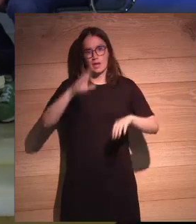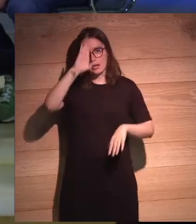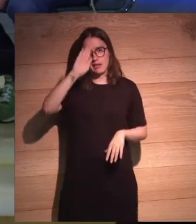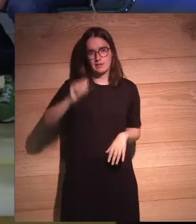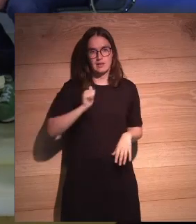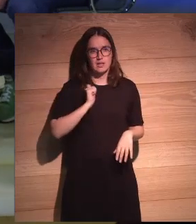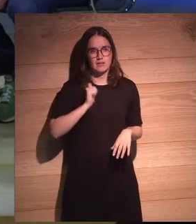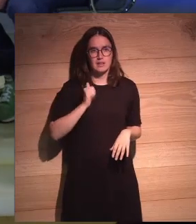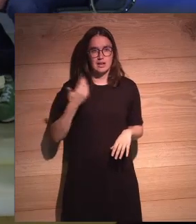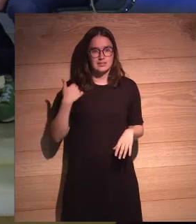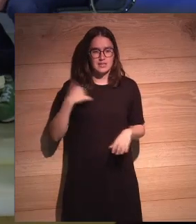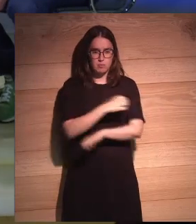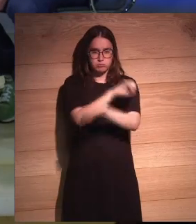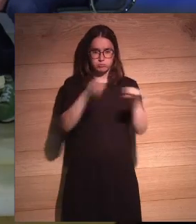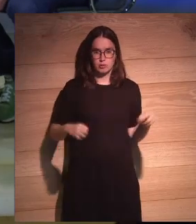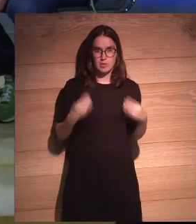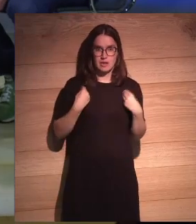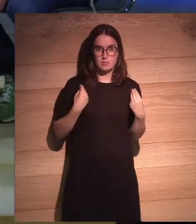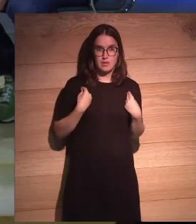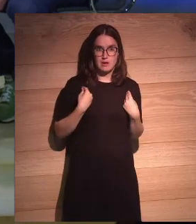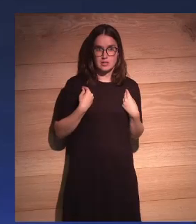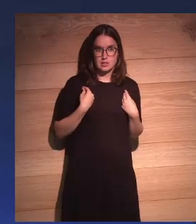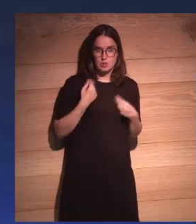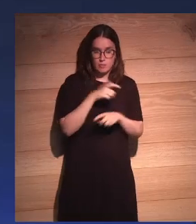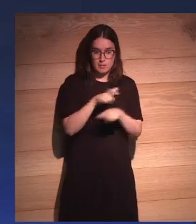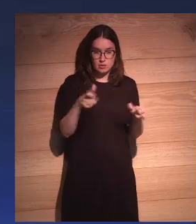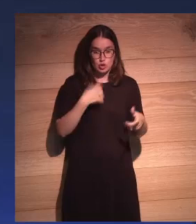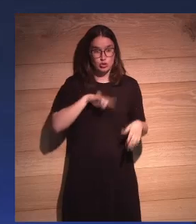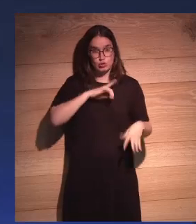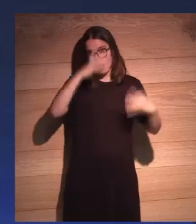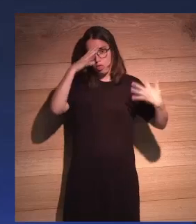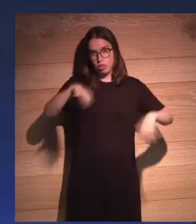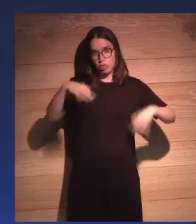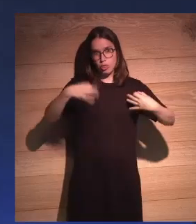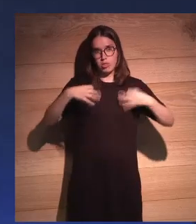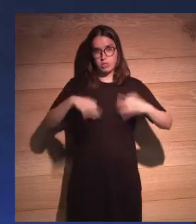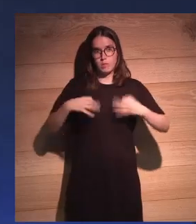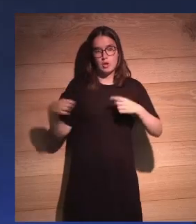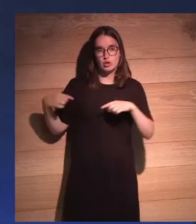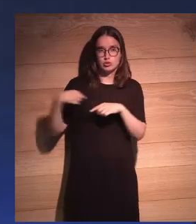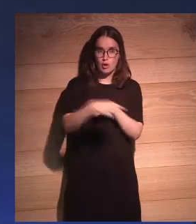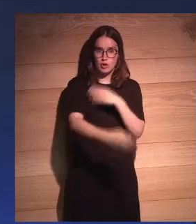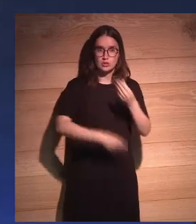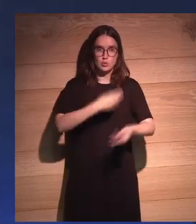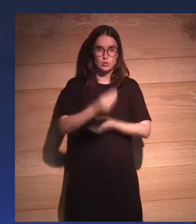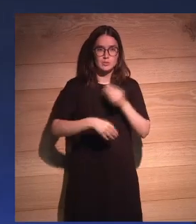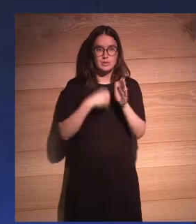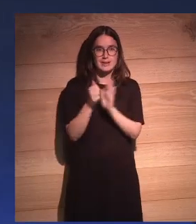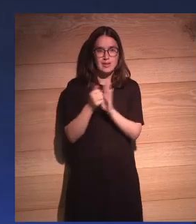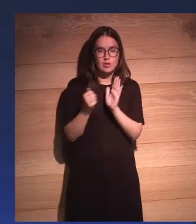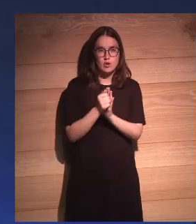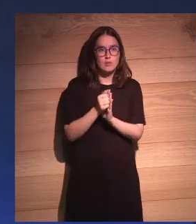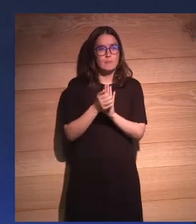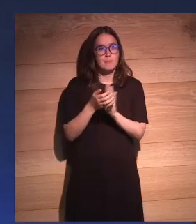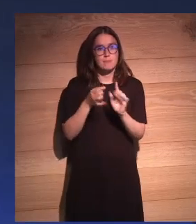inteligencia artificial ya está instaurada en nuestras vidas como personas, y aunque no nos demos cuenta, pues estamos continuamente utilizando aplicaciones